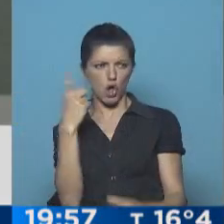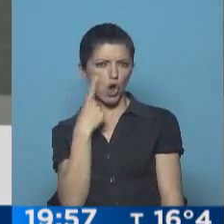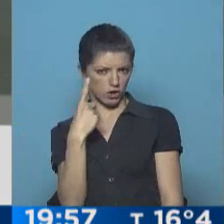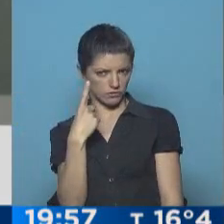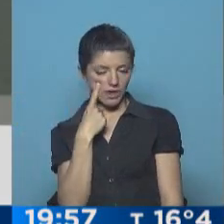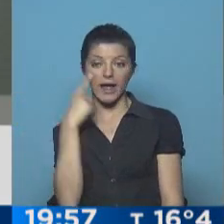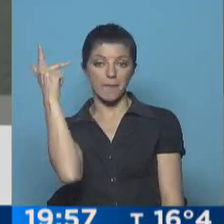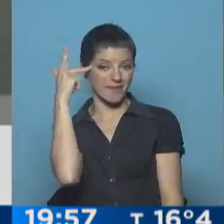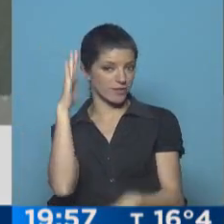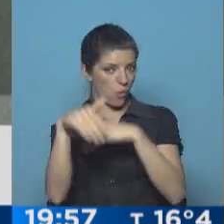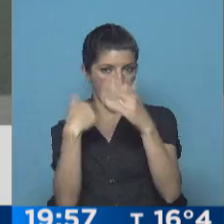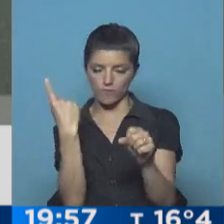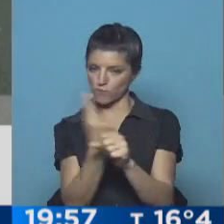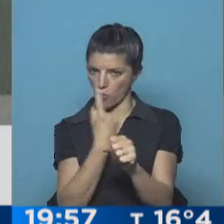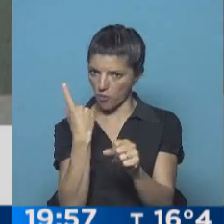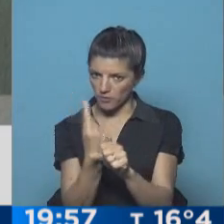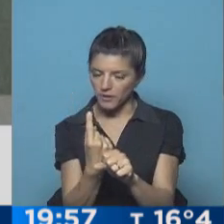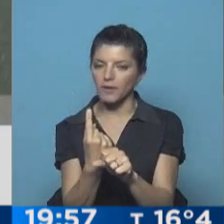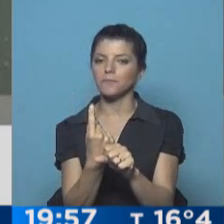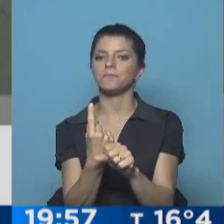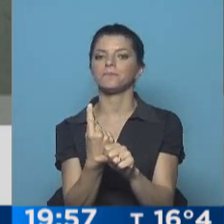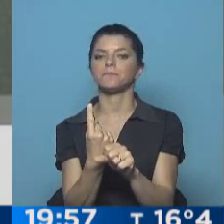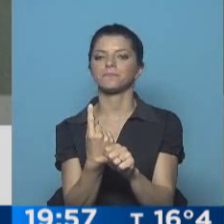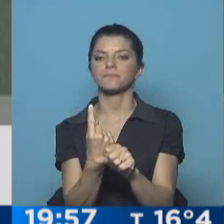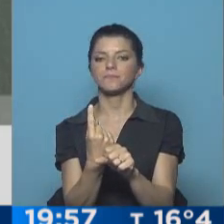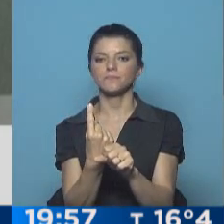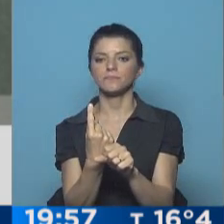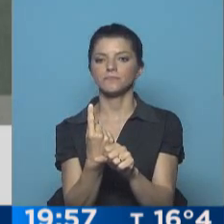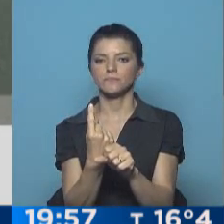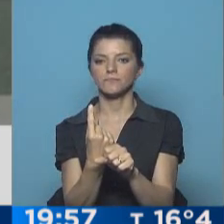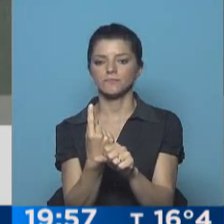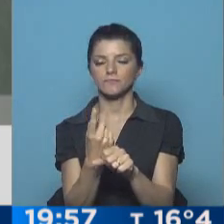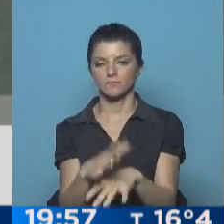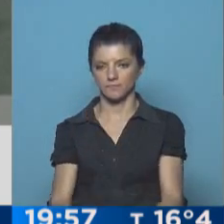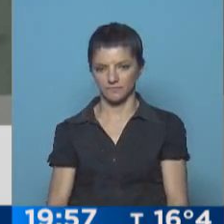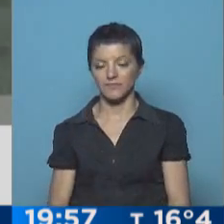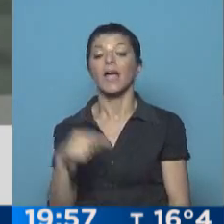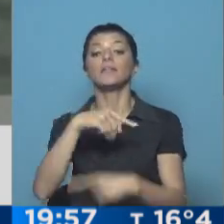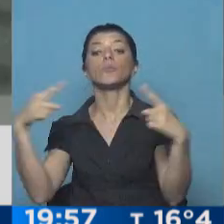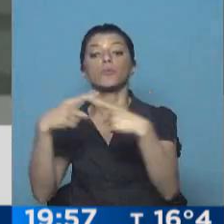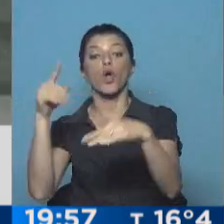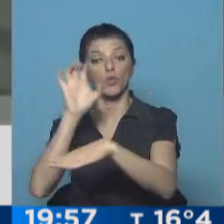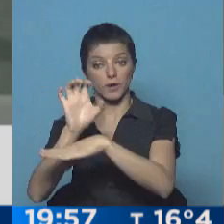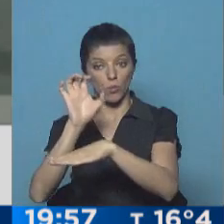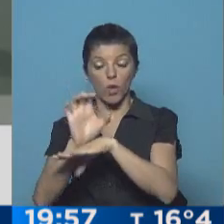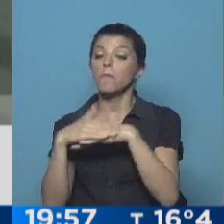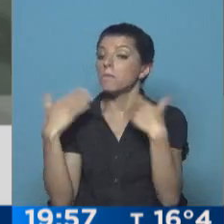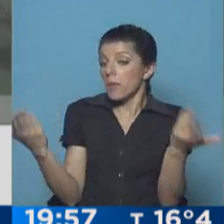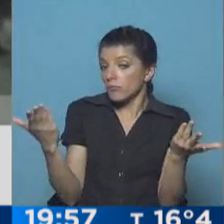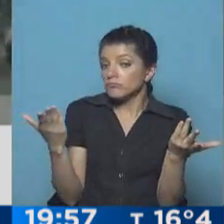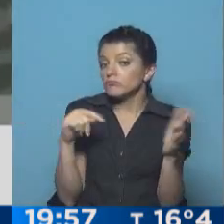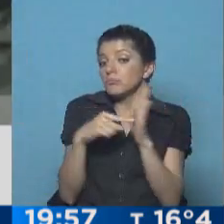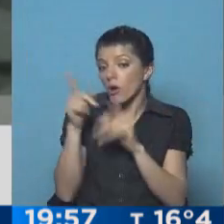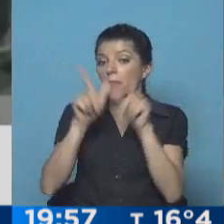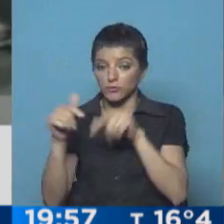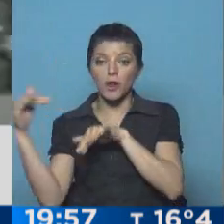el crack de Barcelona no iba a haer de la partida en este encuentro ante ante Ecuador Pero igualmente la gente va llegando y